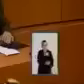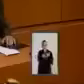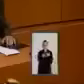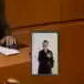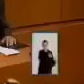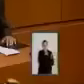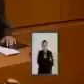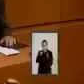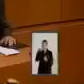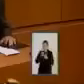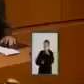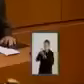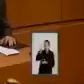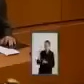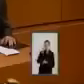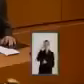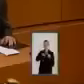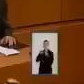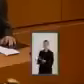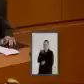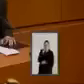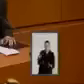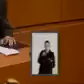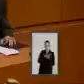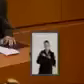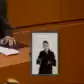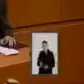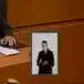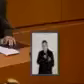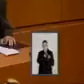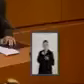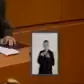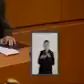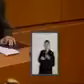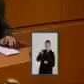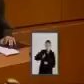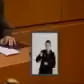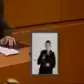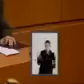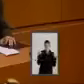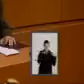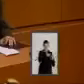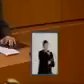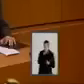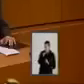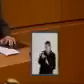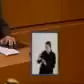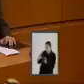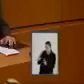media superior, porque sus equipos son arcaicos. Y los maestros no pueden enseñar desde la visión. ¿Qué